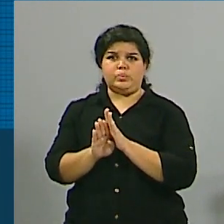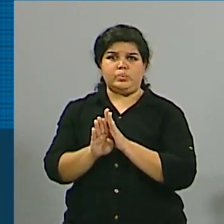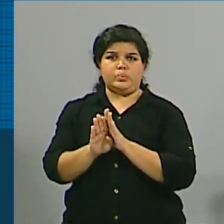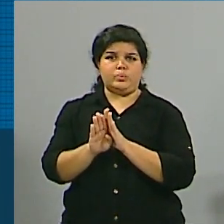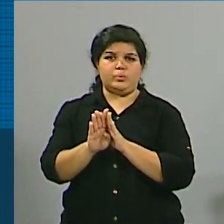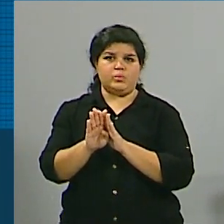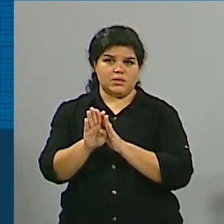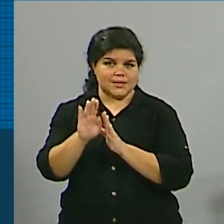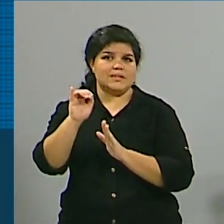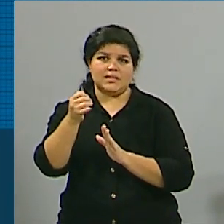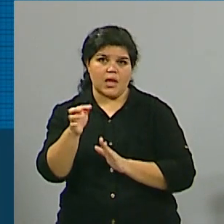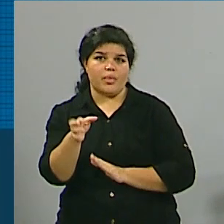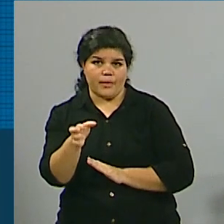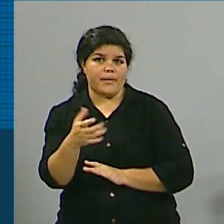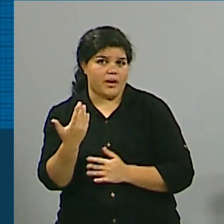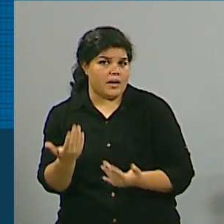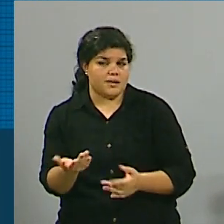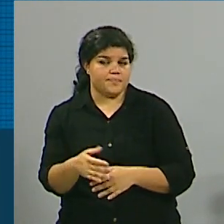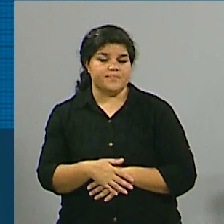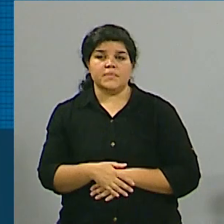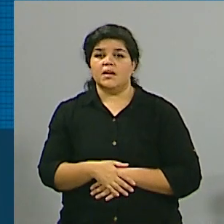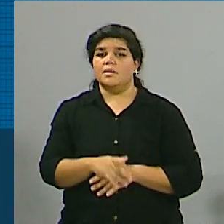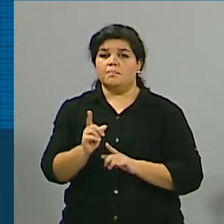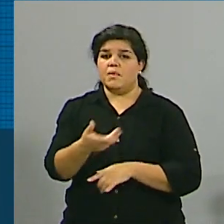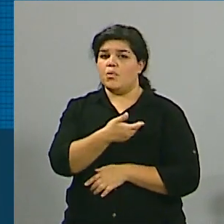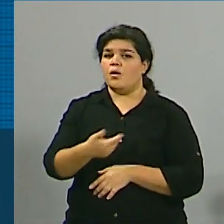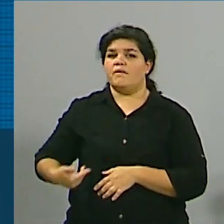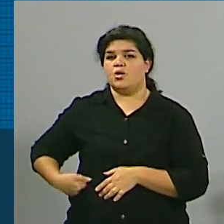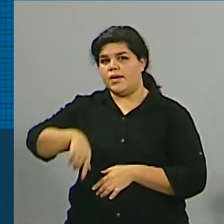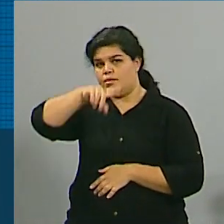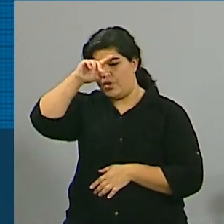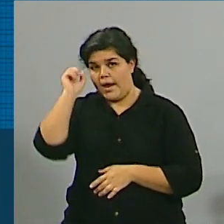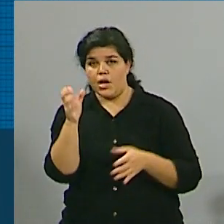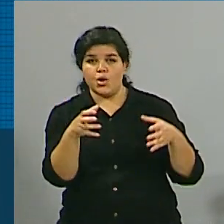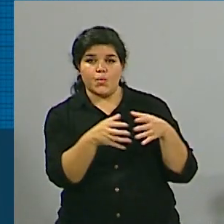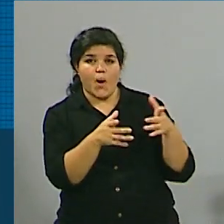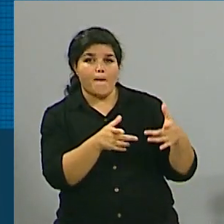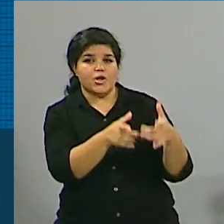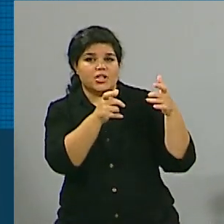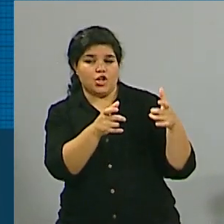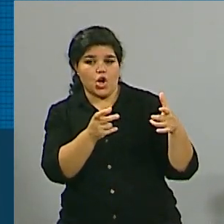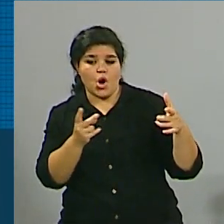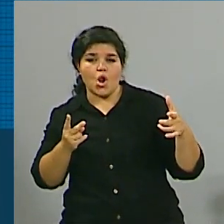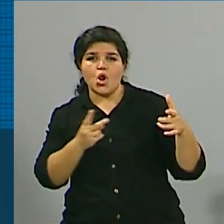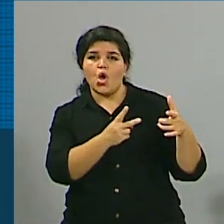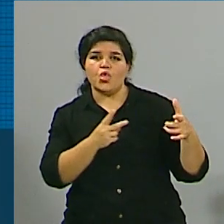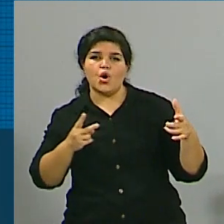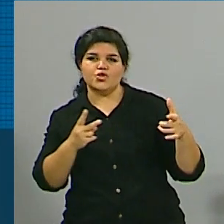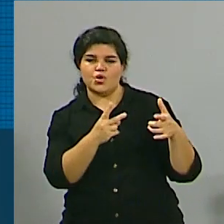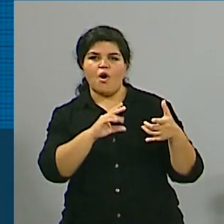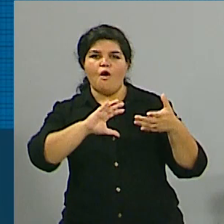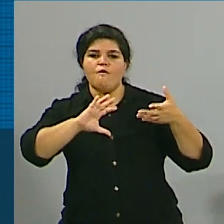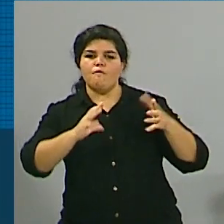ascendente, y también lo que juega para el gobierno nacional como para la oposición es que sus modelos económicos han tenido grandes problemas y